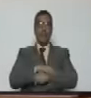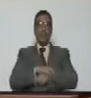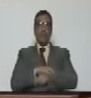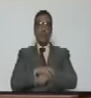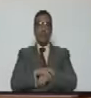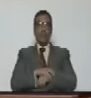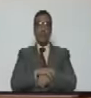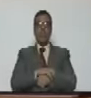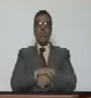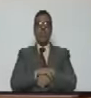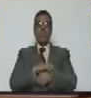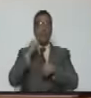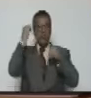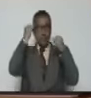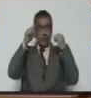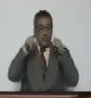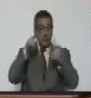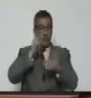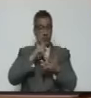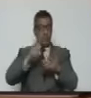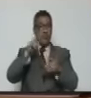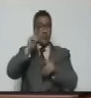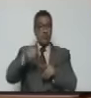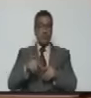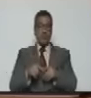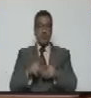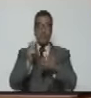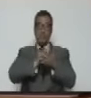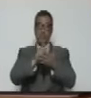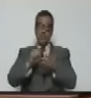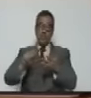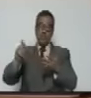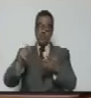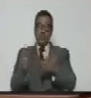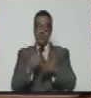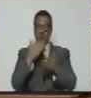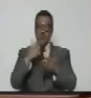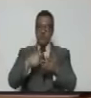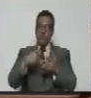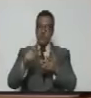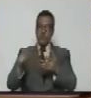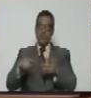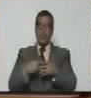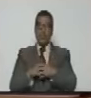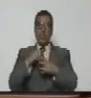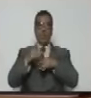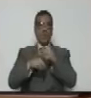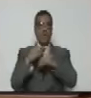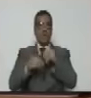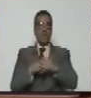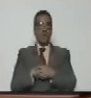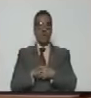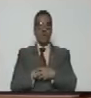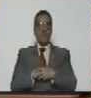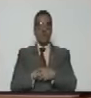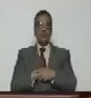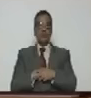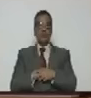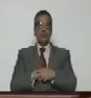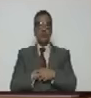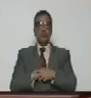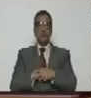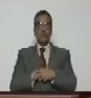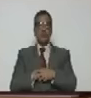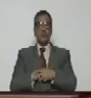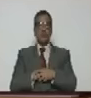al filósofo también y ensayista, el ensayo que hiciera